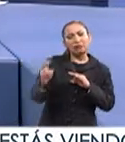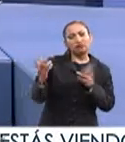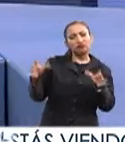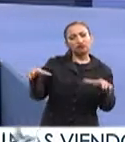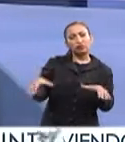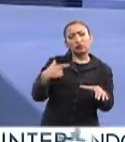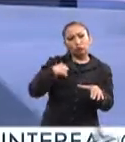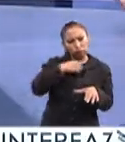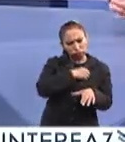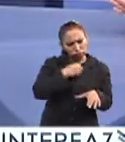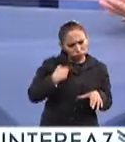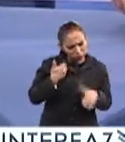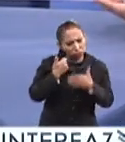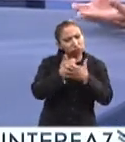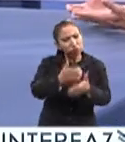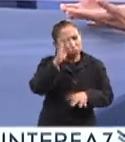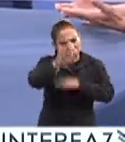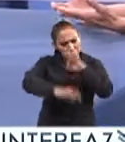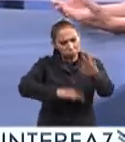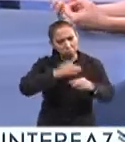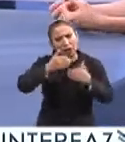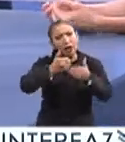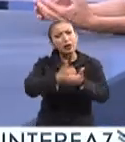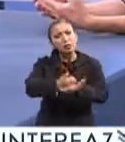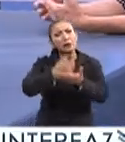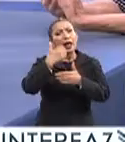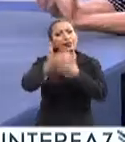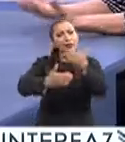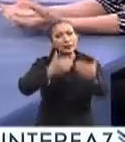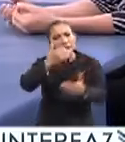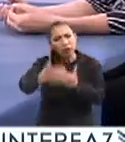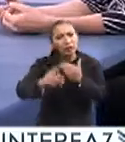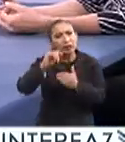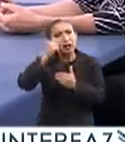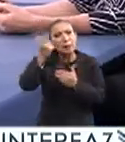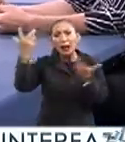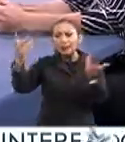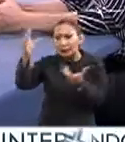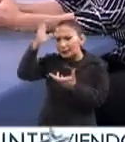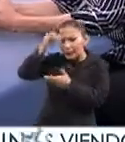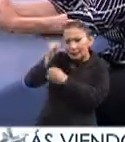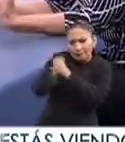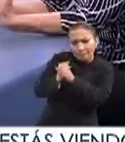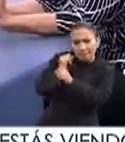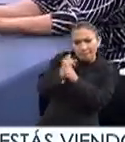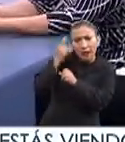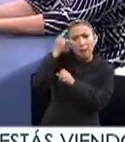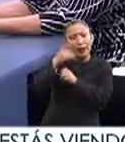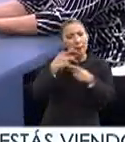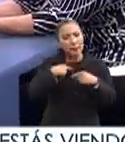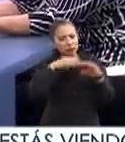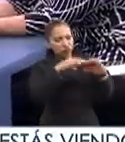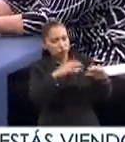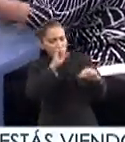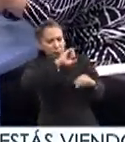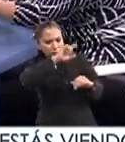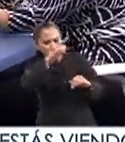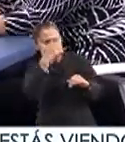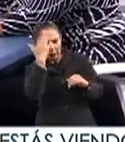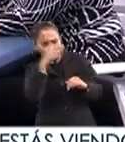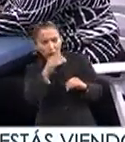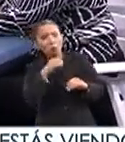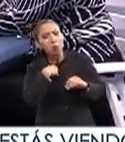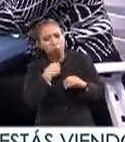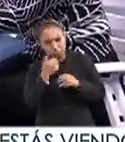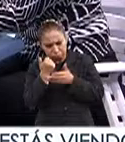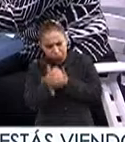está comprometida con el desarrollo tecnológico, con la generación de ciencia, con la generación de profesionistas comprometidos